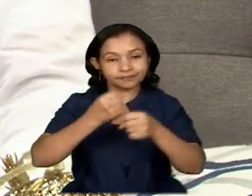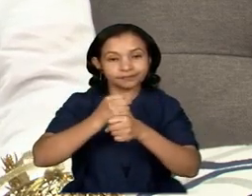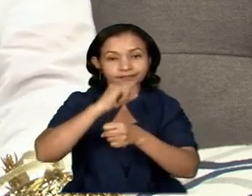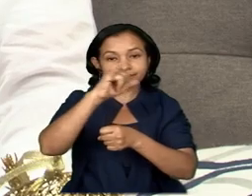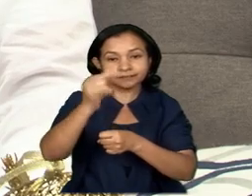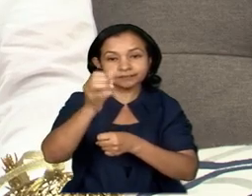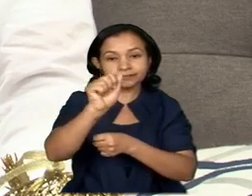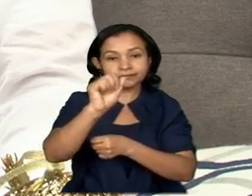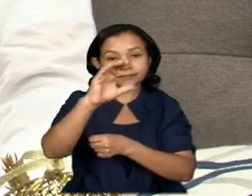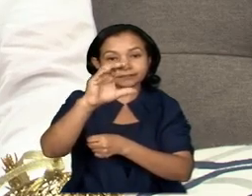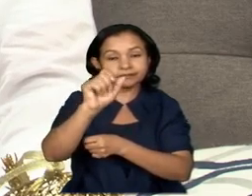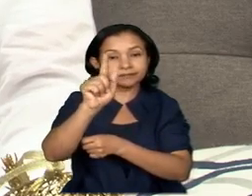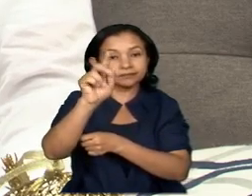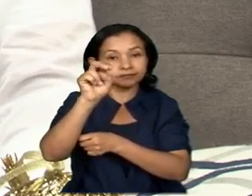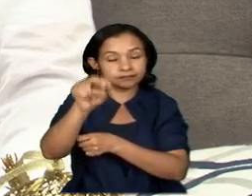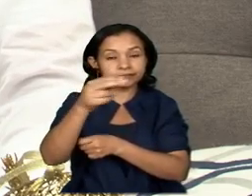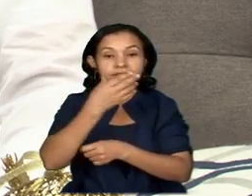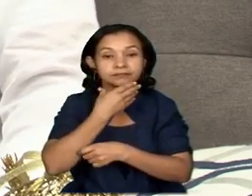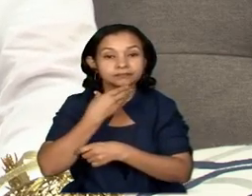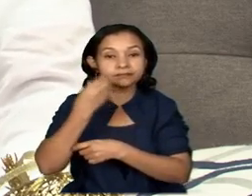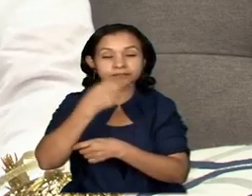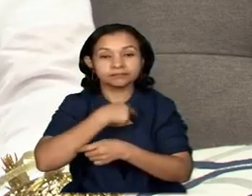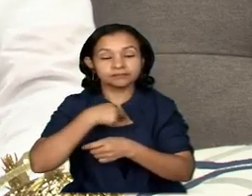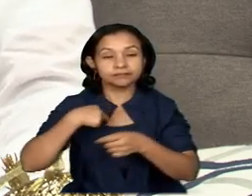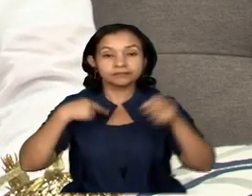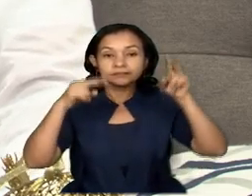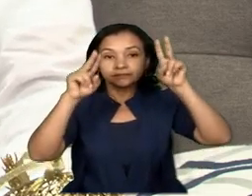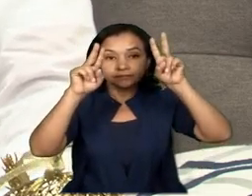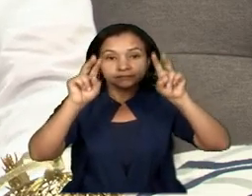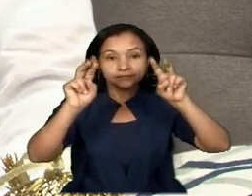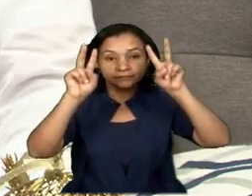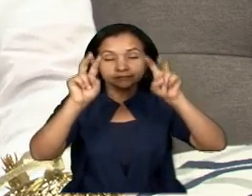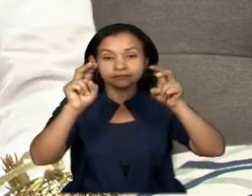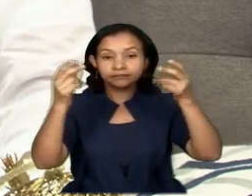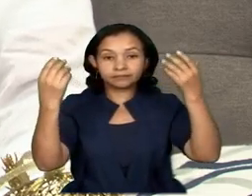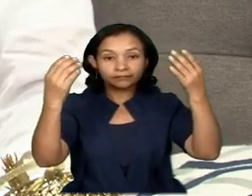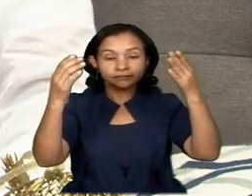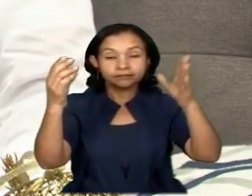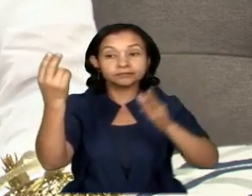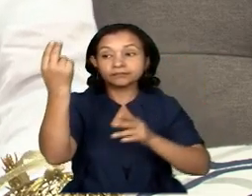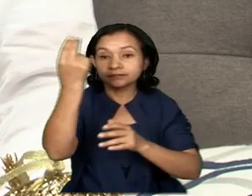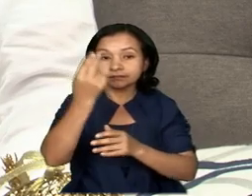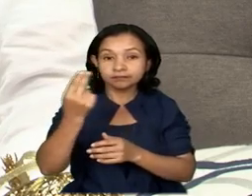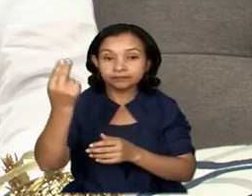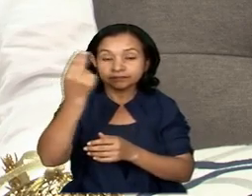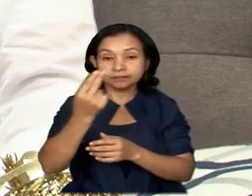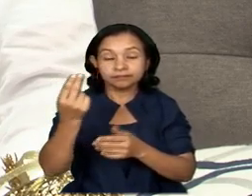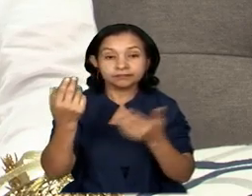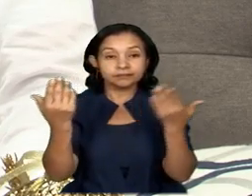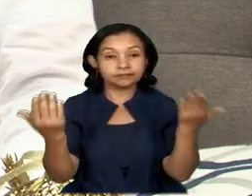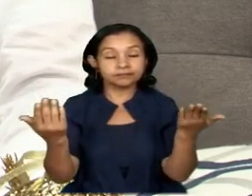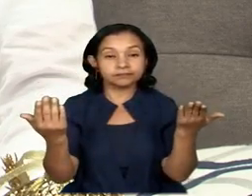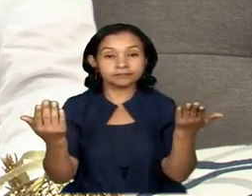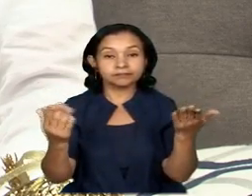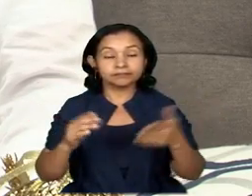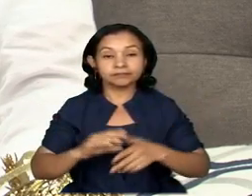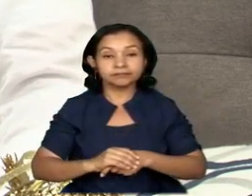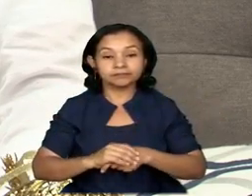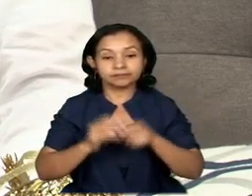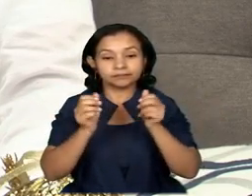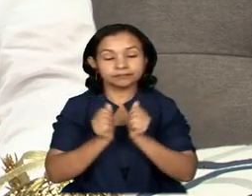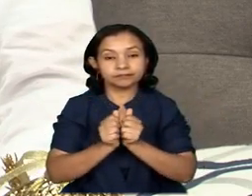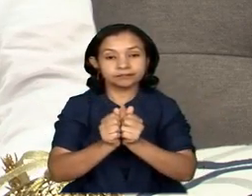Hackathon convocó a jóvenes a producir contenidos, herramientas, utilidades para acompañar